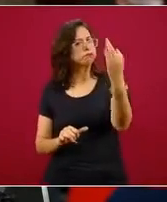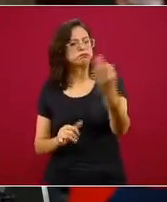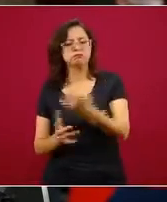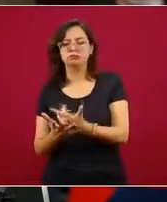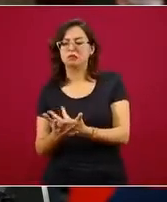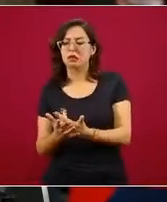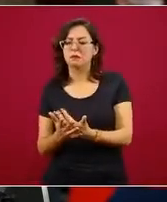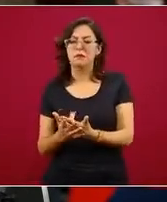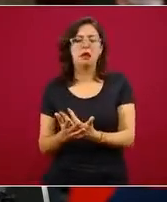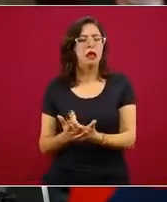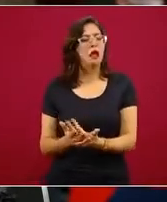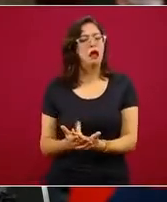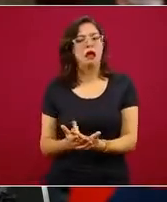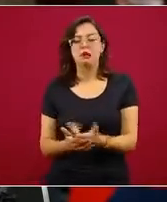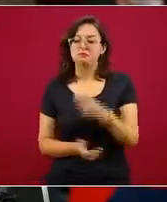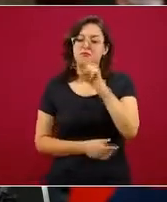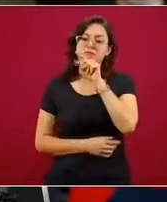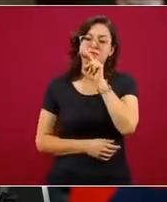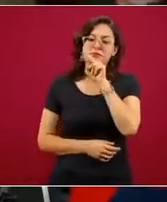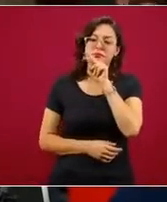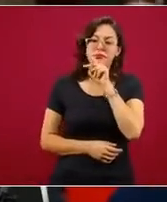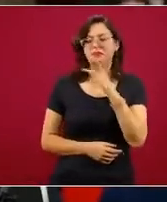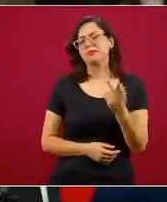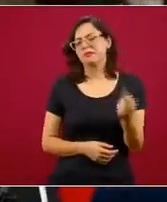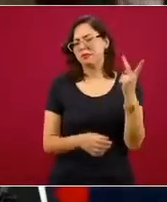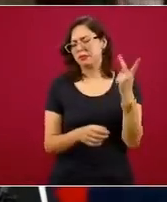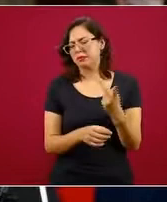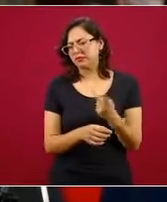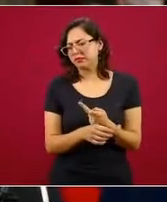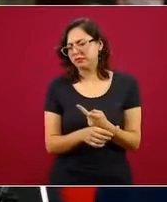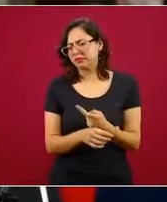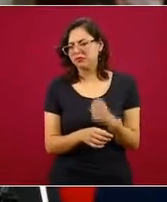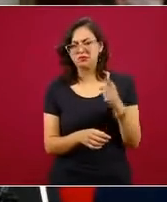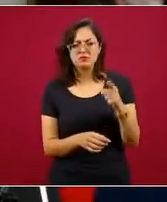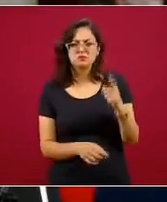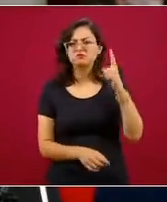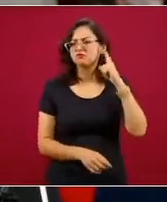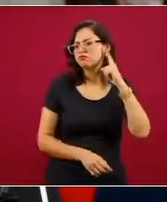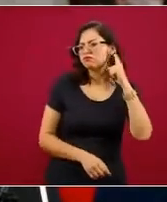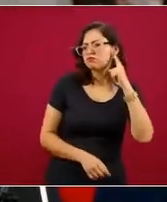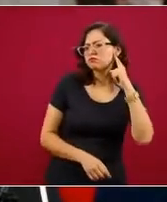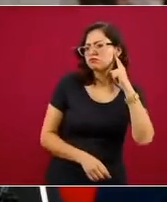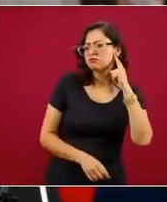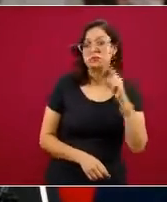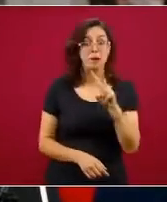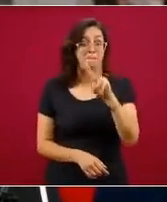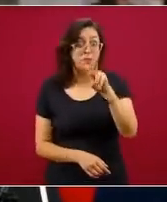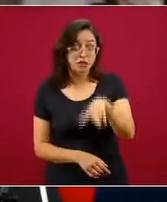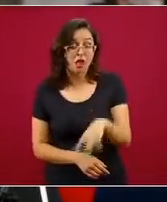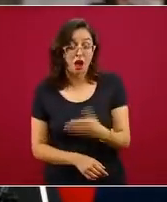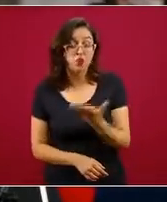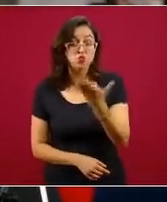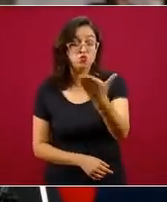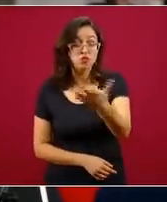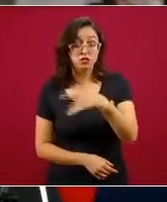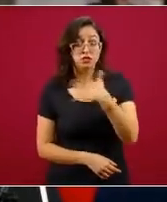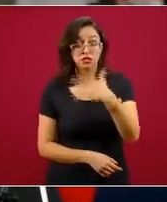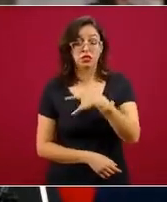coronavirus. ¿Qué tanto nos puede mencionar? ¿Esto es cierto? ¿Se le externó a los gobernadores? En dado caso que